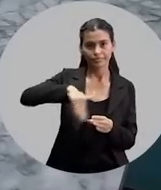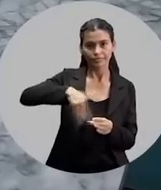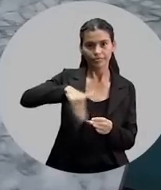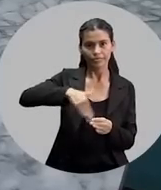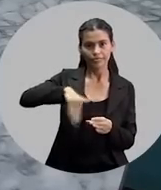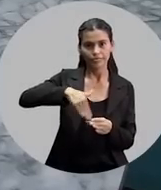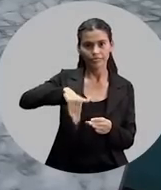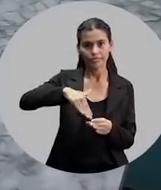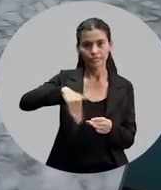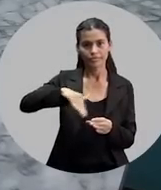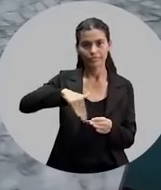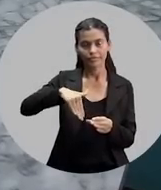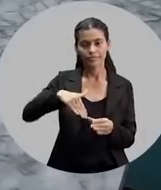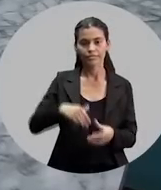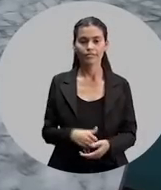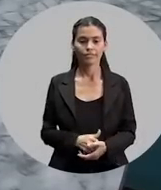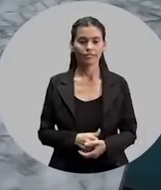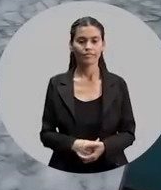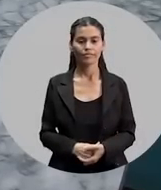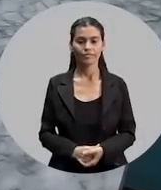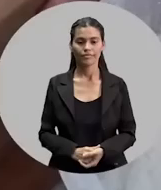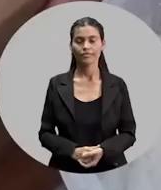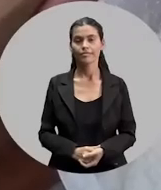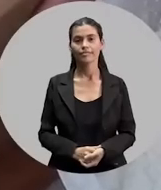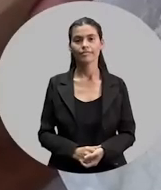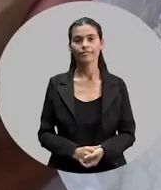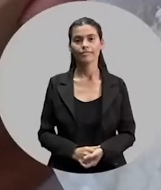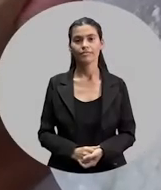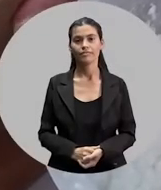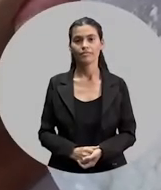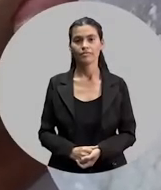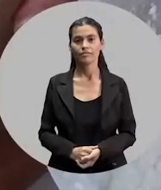Batimos bien, bien, bien.